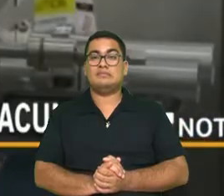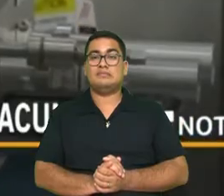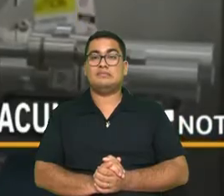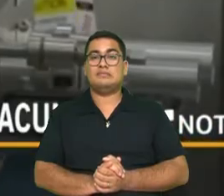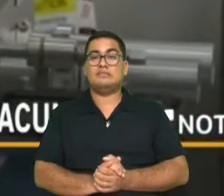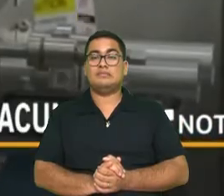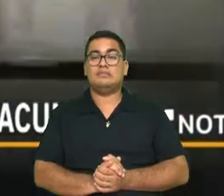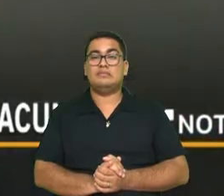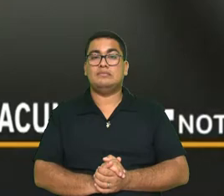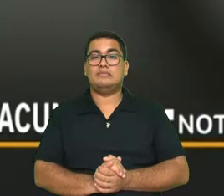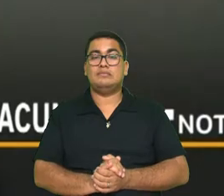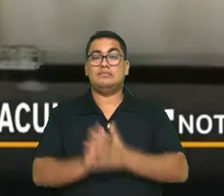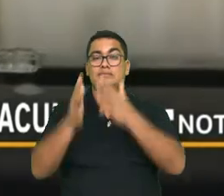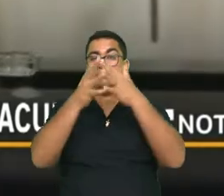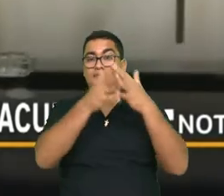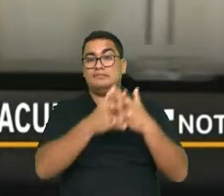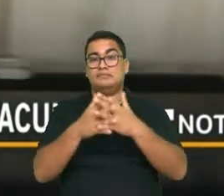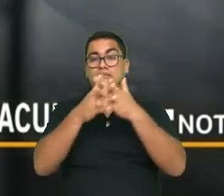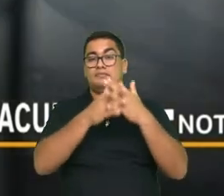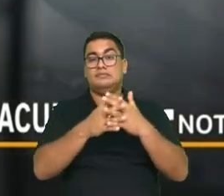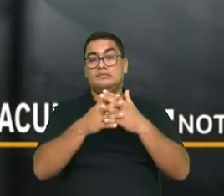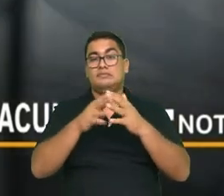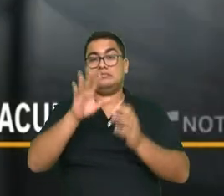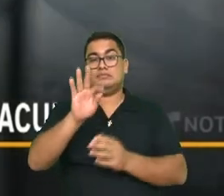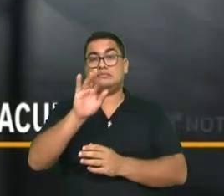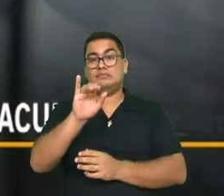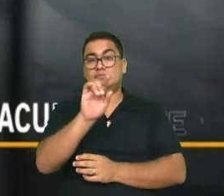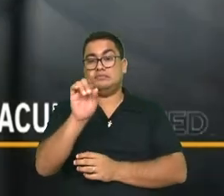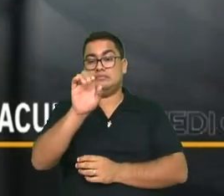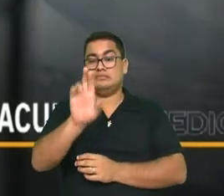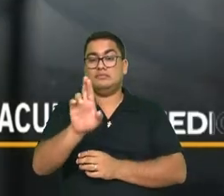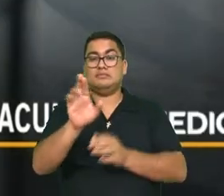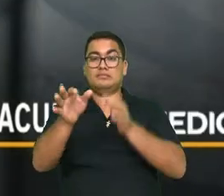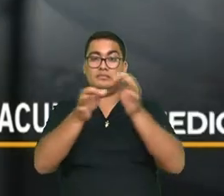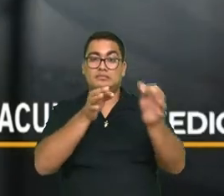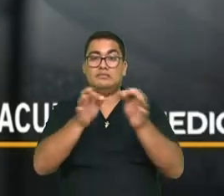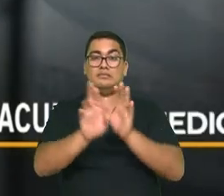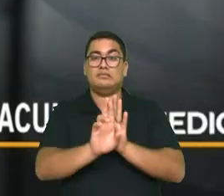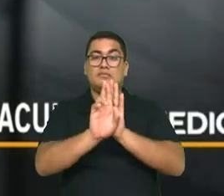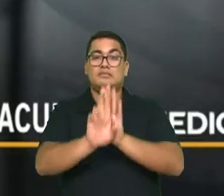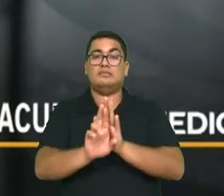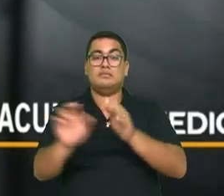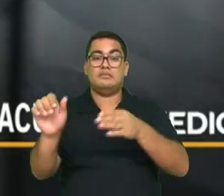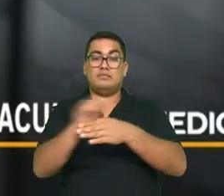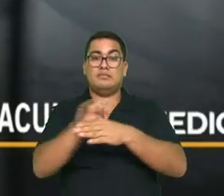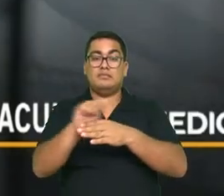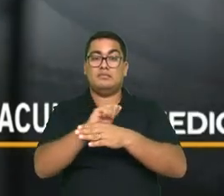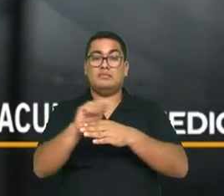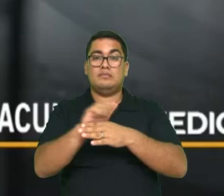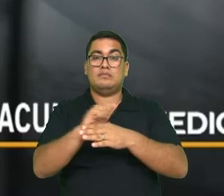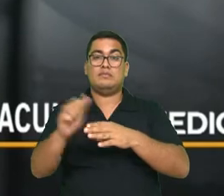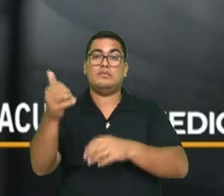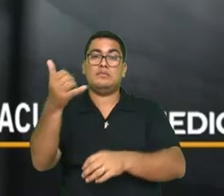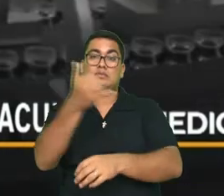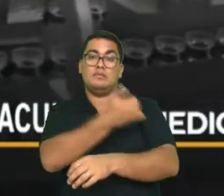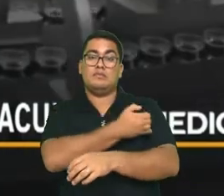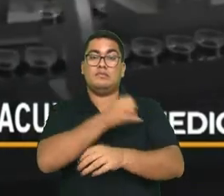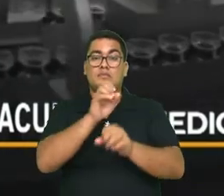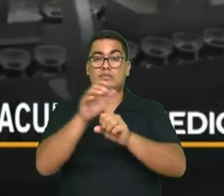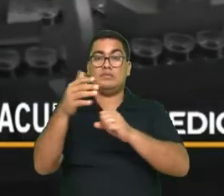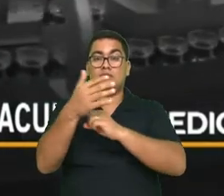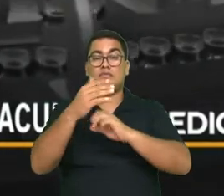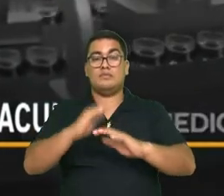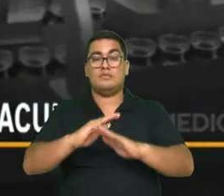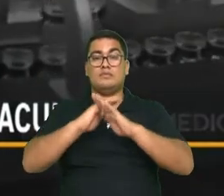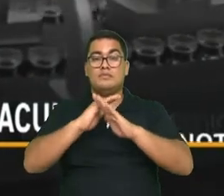La farmacéutica estadounidense Pfizer anunció que los resultados de la fase 3 de los ensayos clínicos de su vacuna contra el